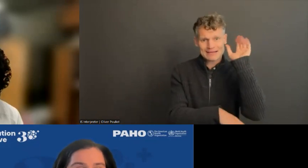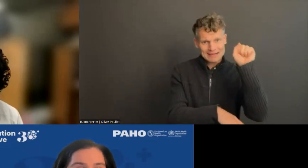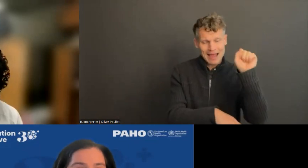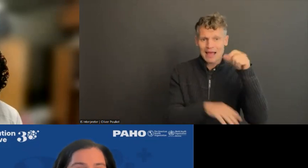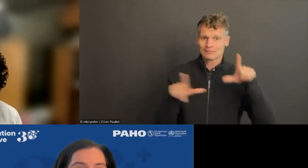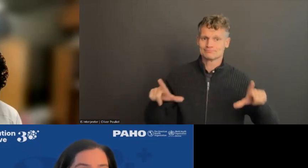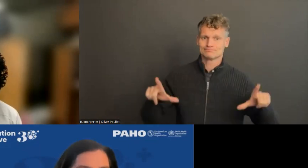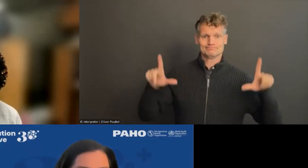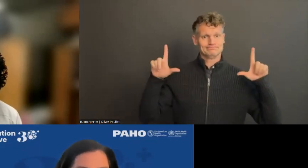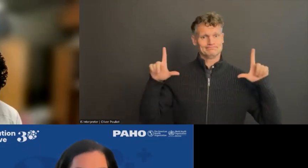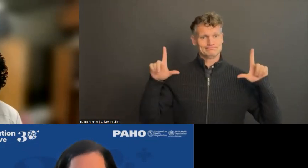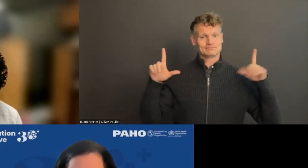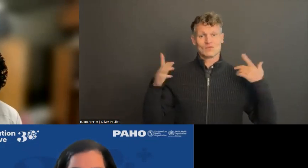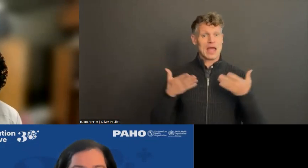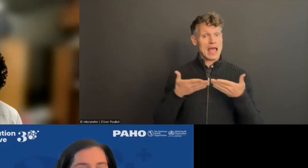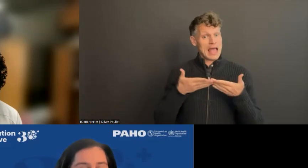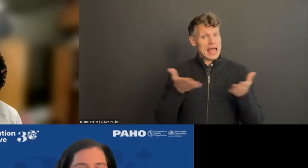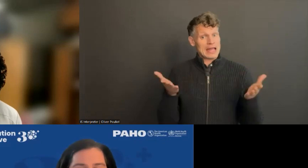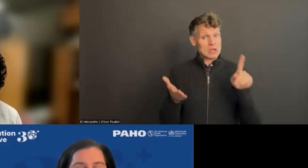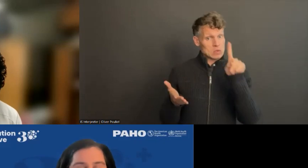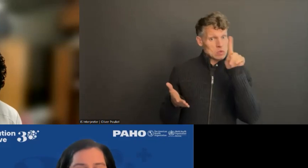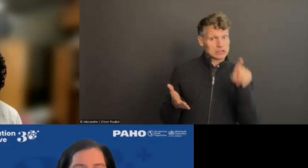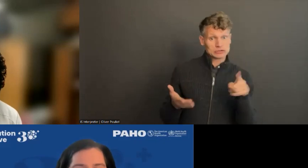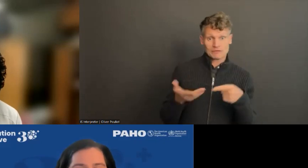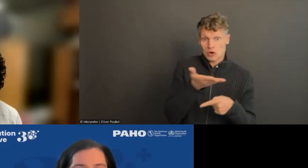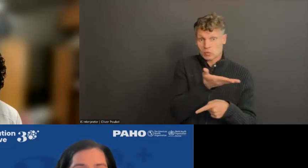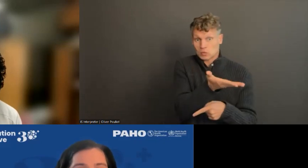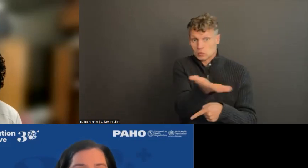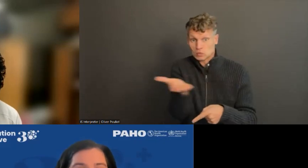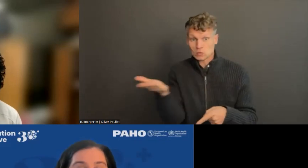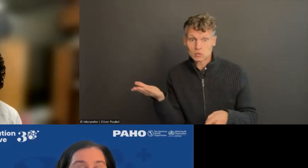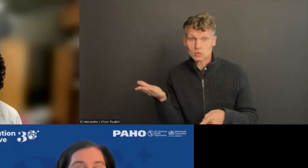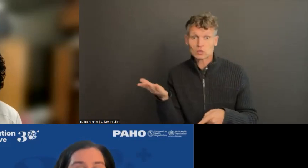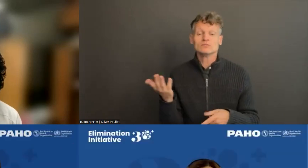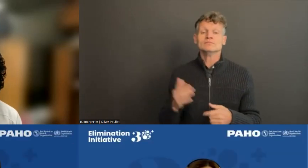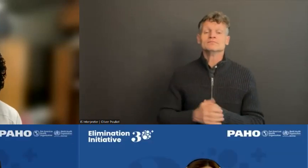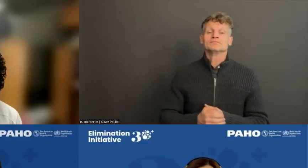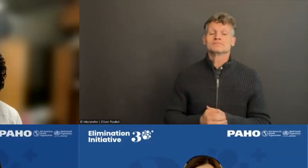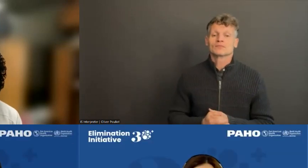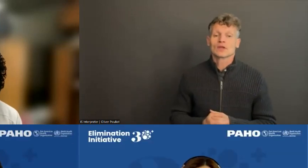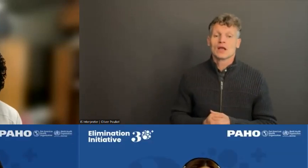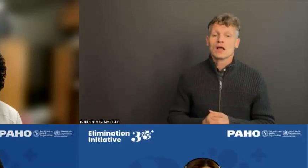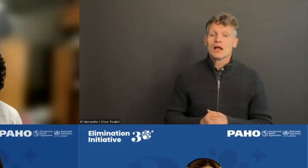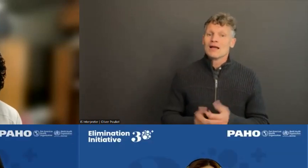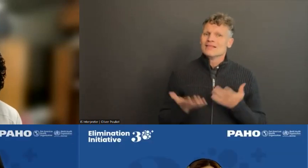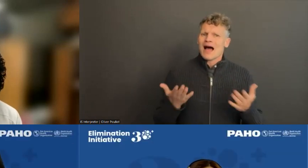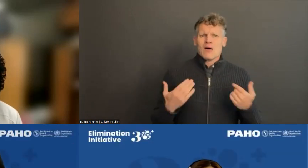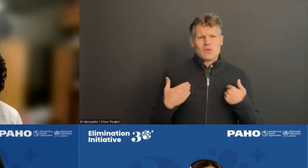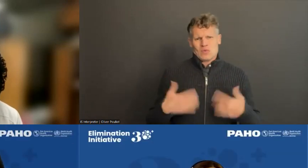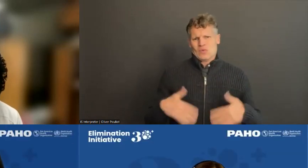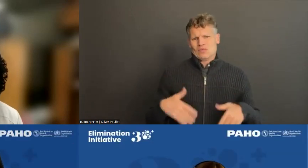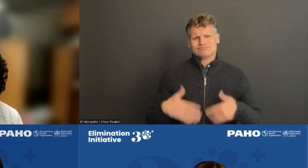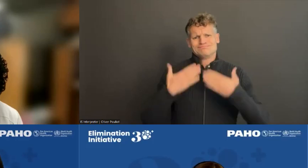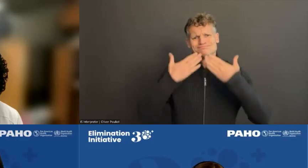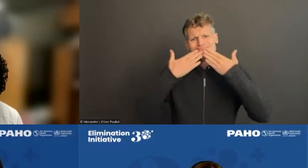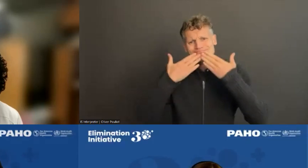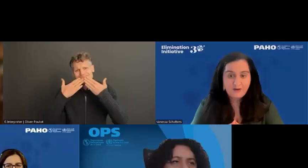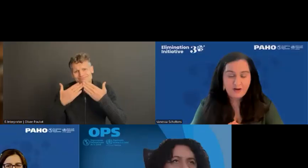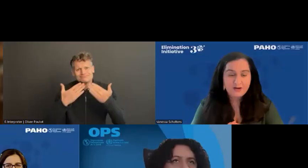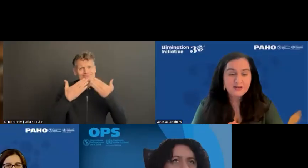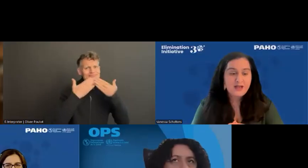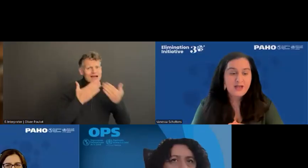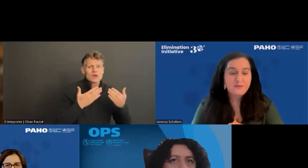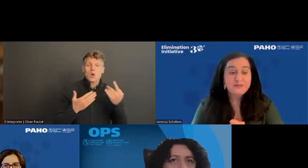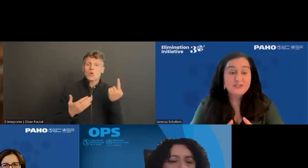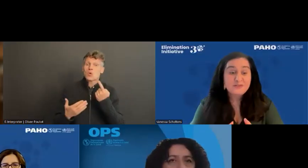preguntas que hemos recibido de los participantes en el webinario. Le vamos a dar un poquitito de tiempo a todos a que regresen a la pantalla. Quiero agradecerles a todos